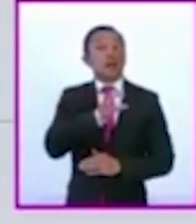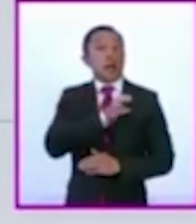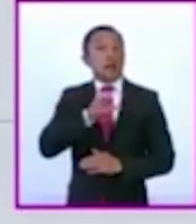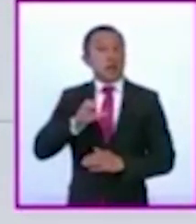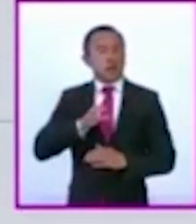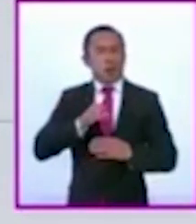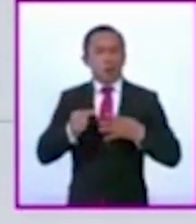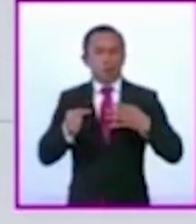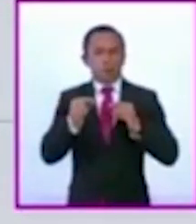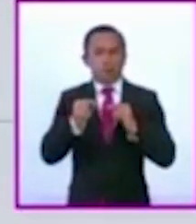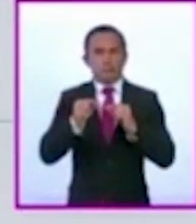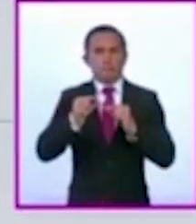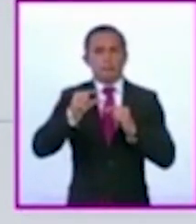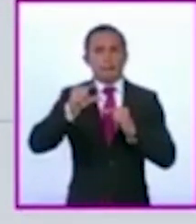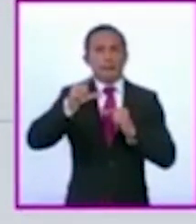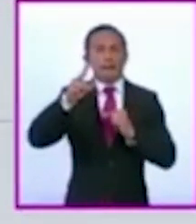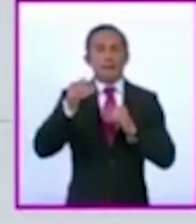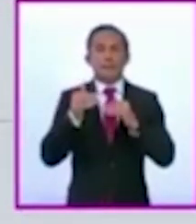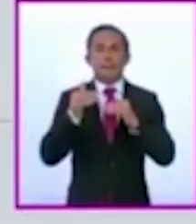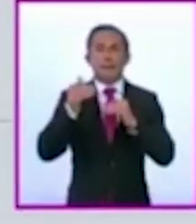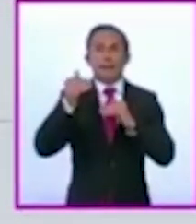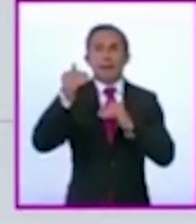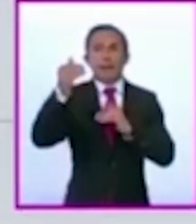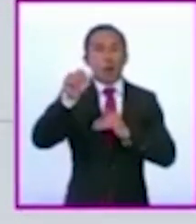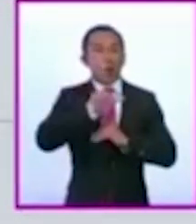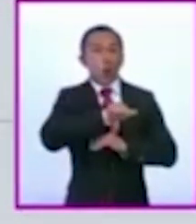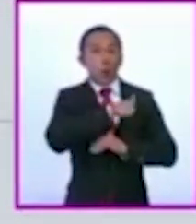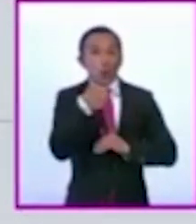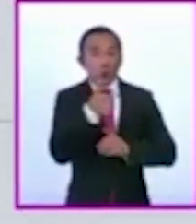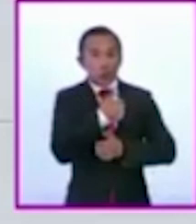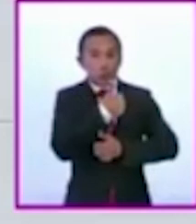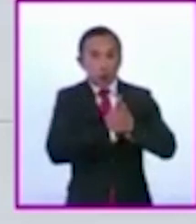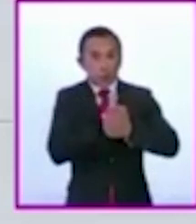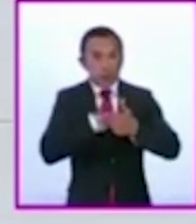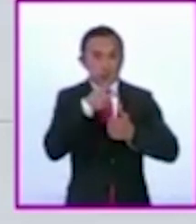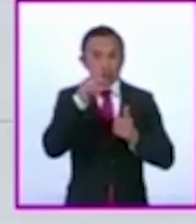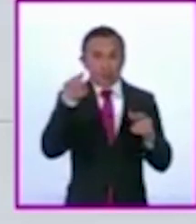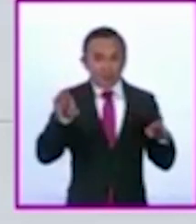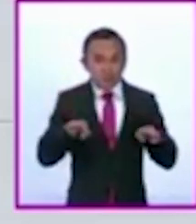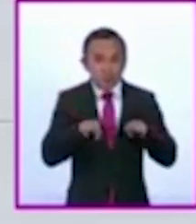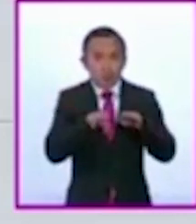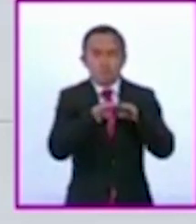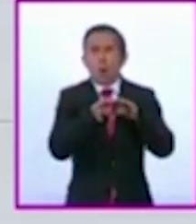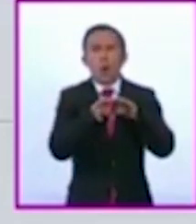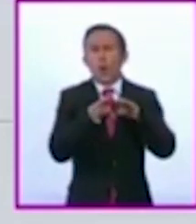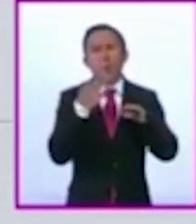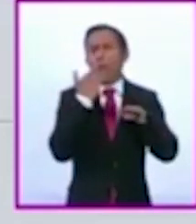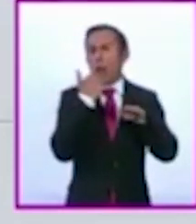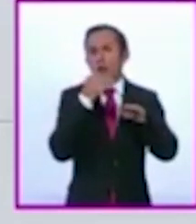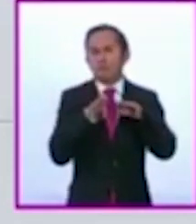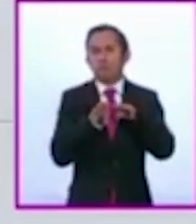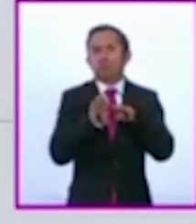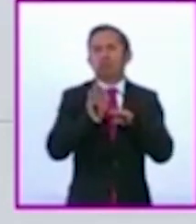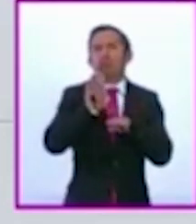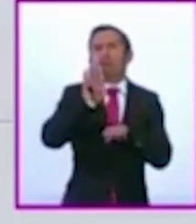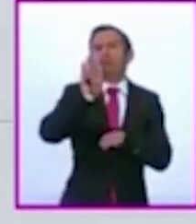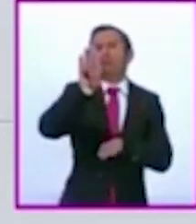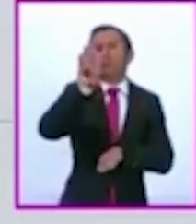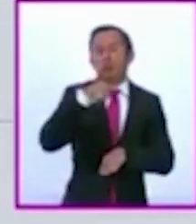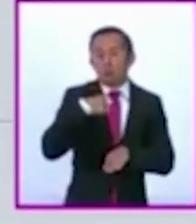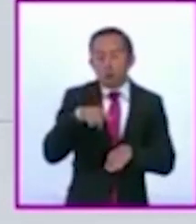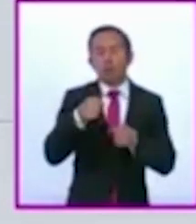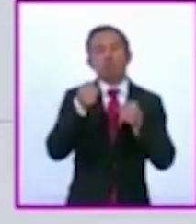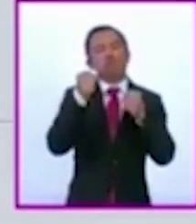no se sobreponen con los de sus contendientes razón por la cual puede confirmarse una clara tendencia